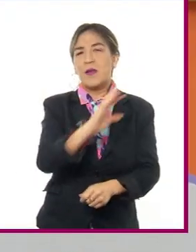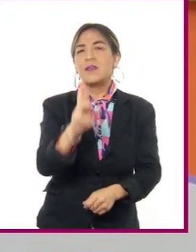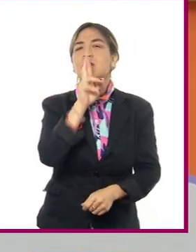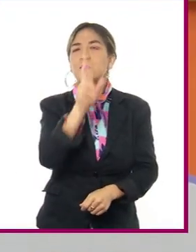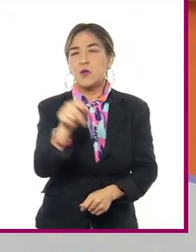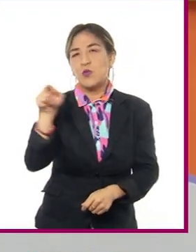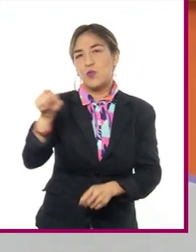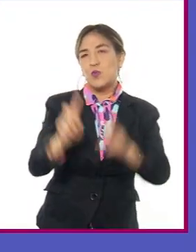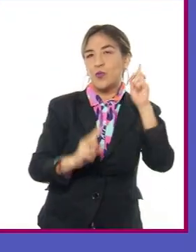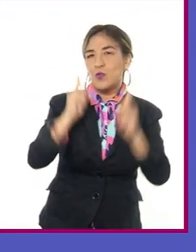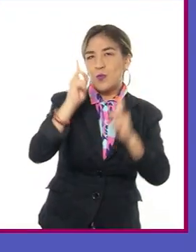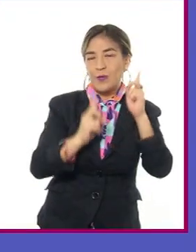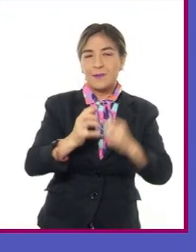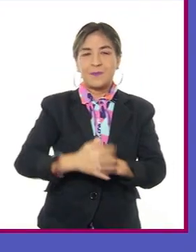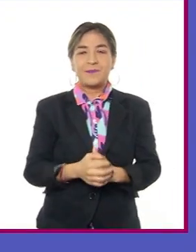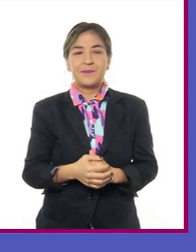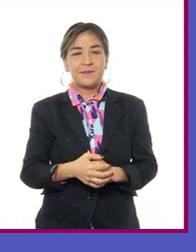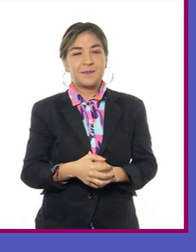tu duda.